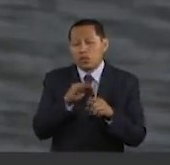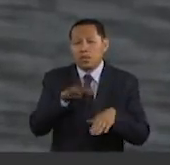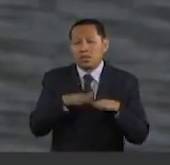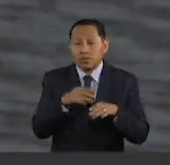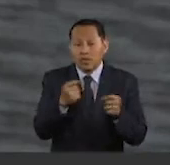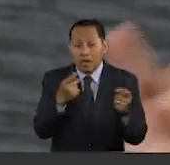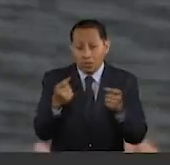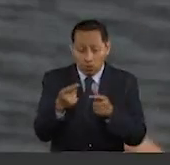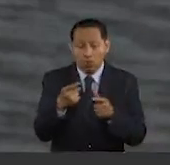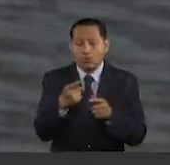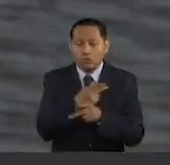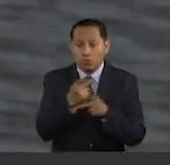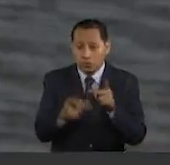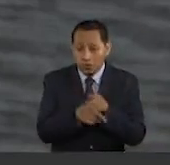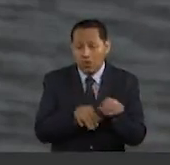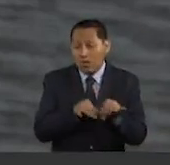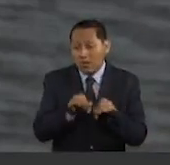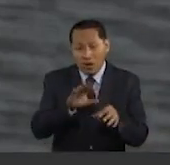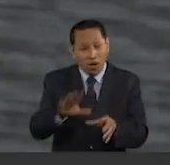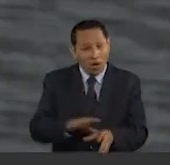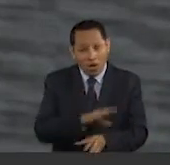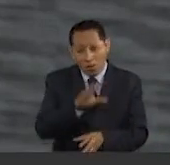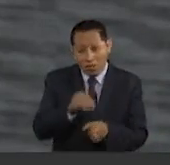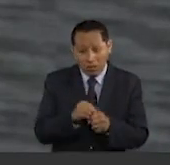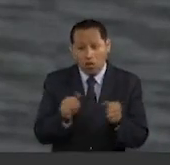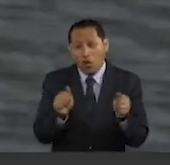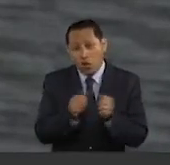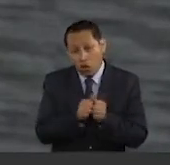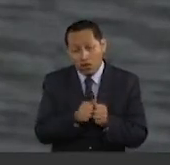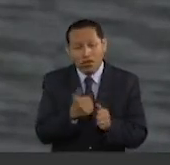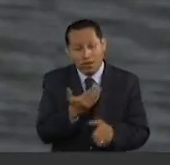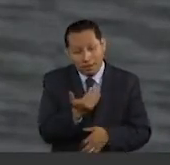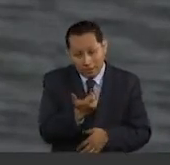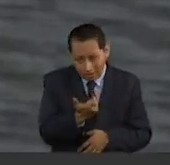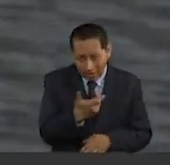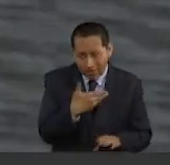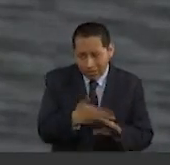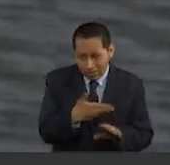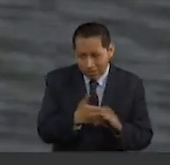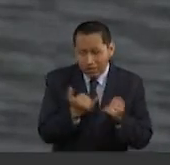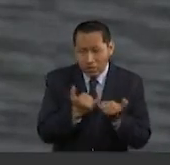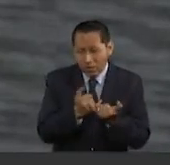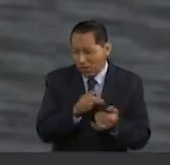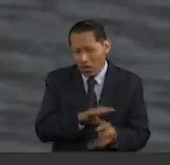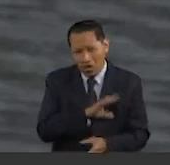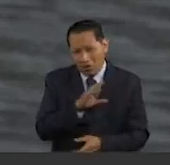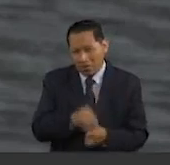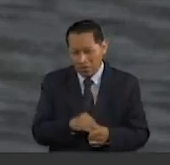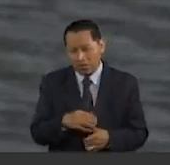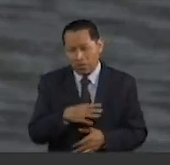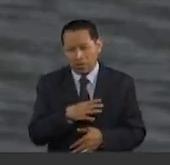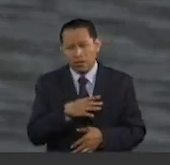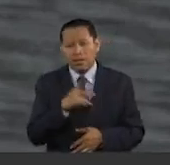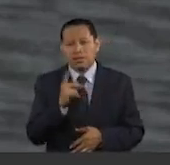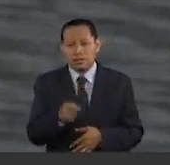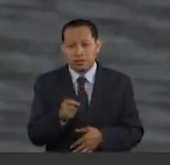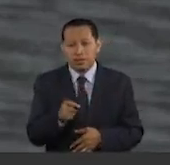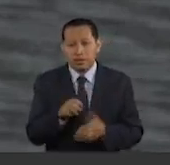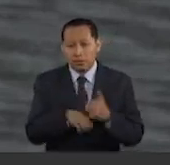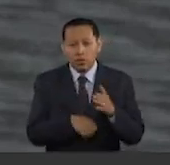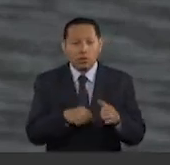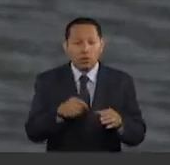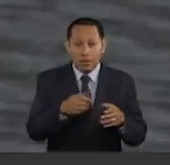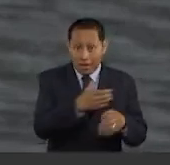productivas completas ya con extorsión. Cadenas productivas completas. Desde quien